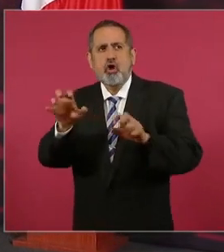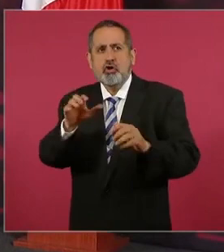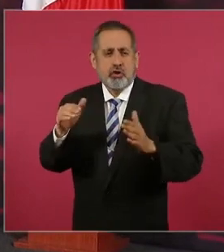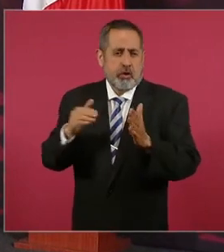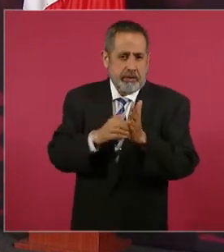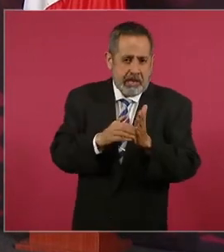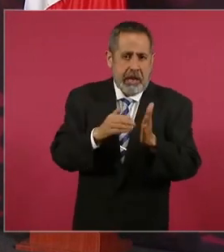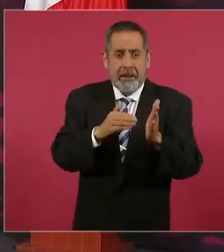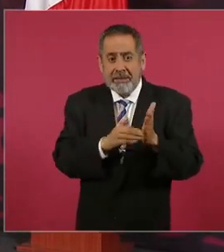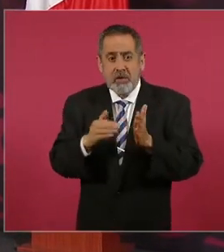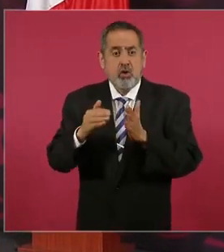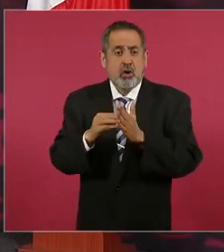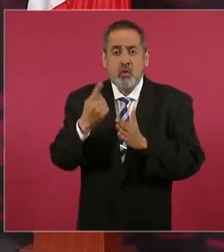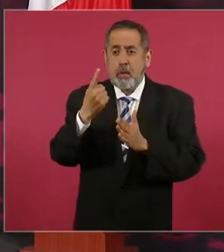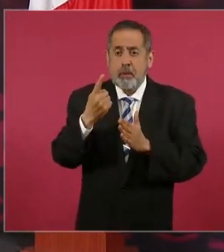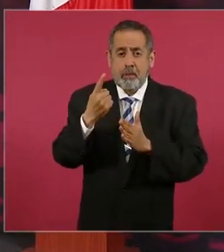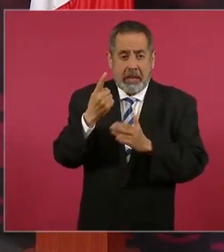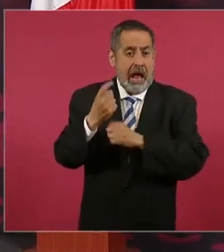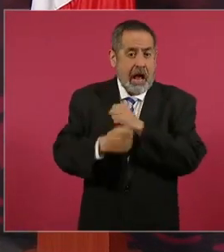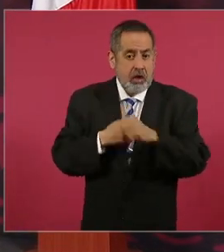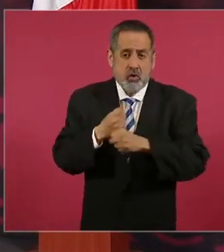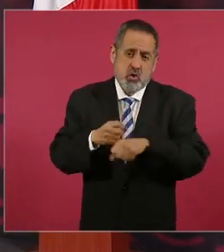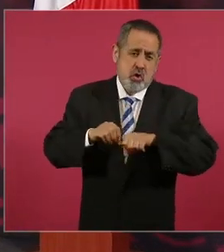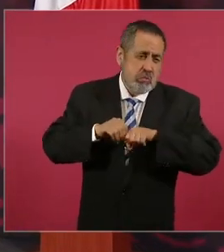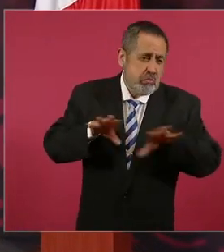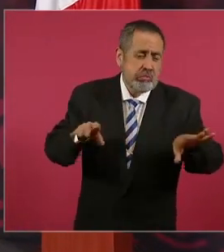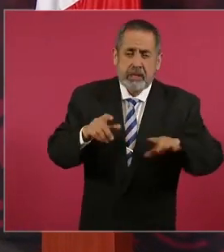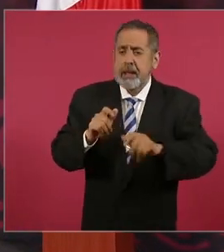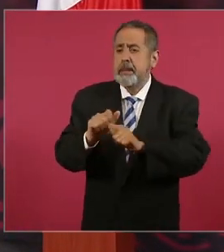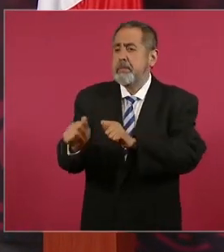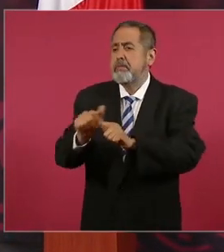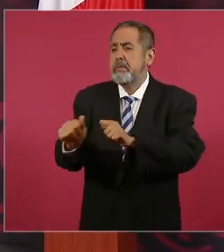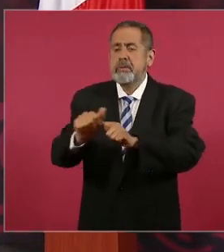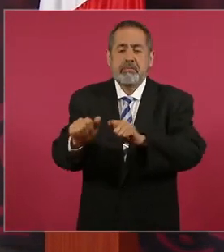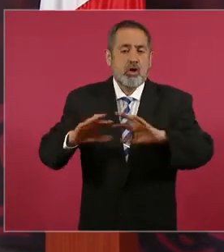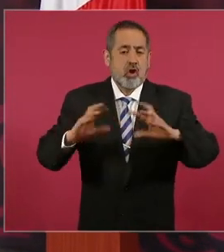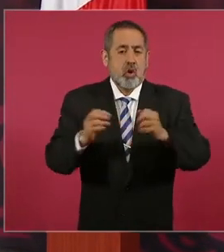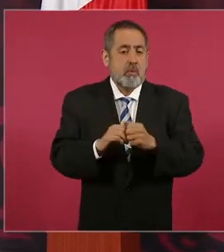800,000 millones de pesos al año en estas